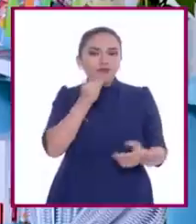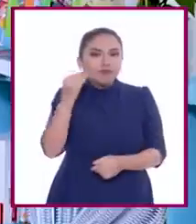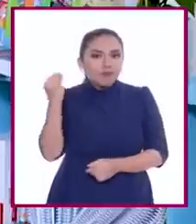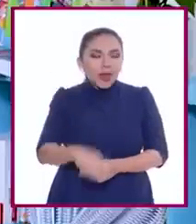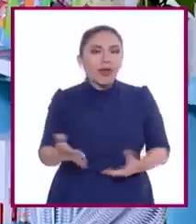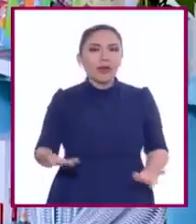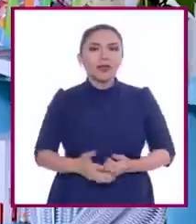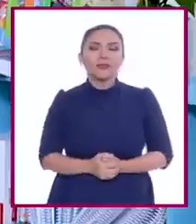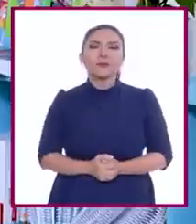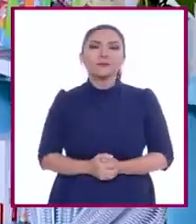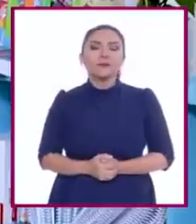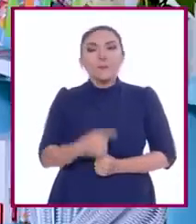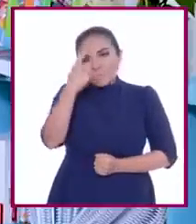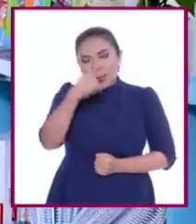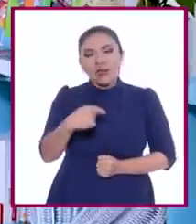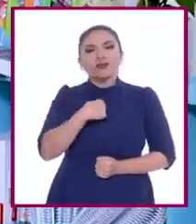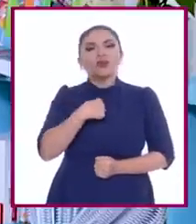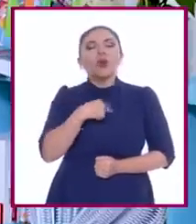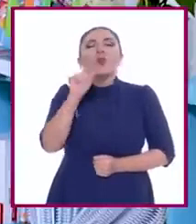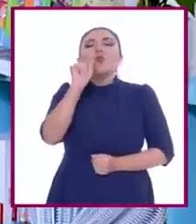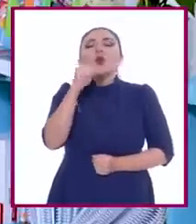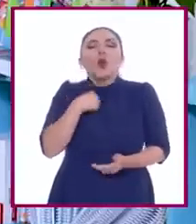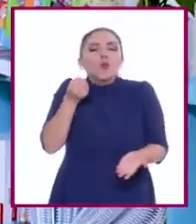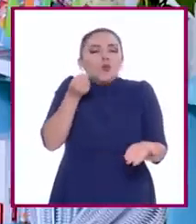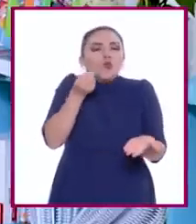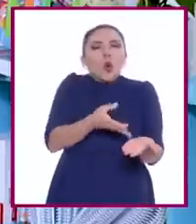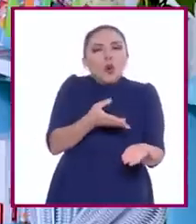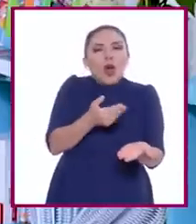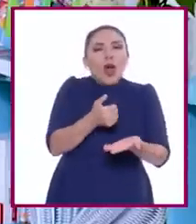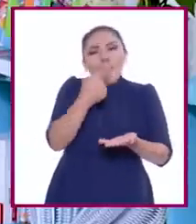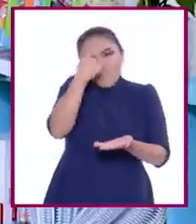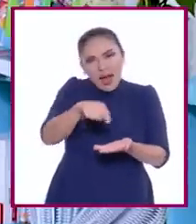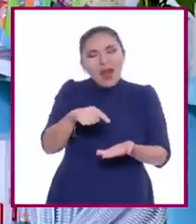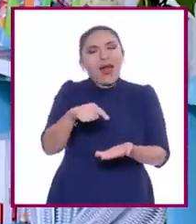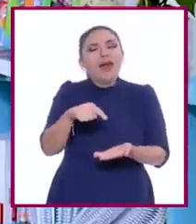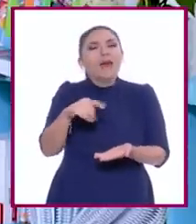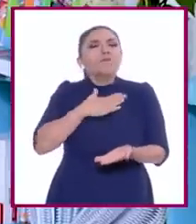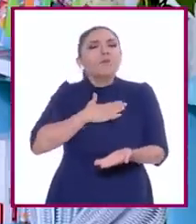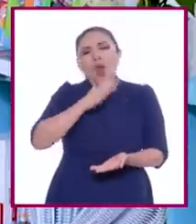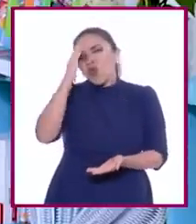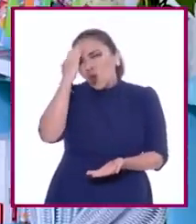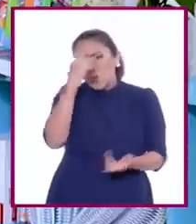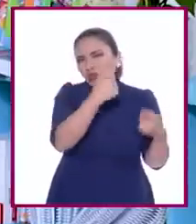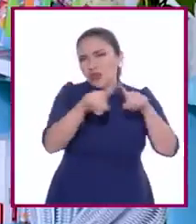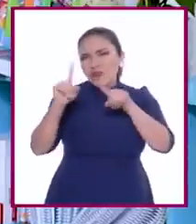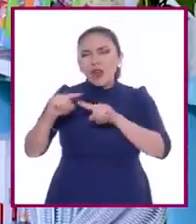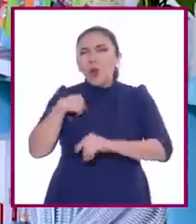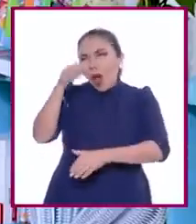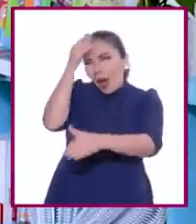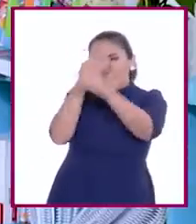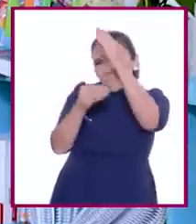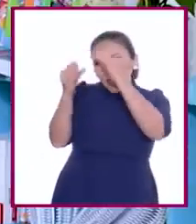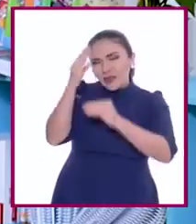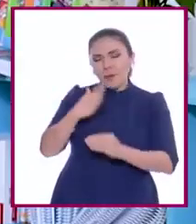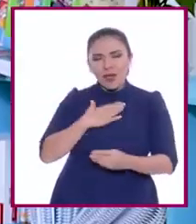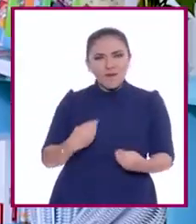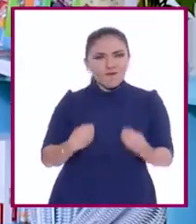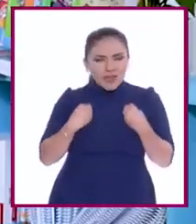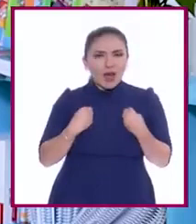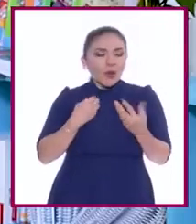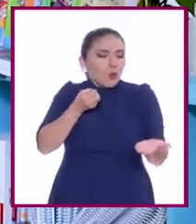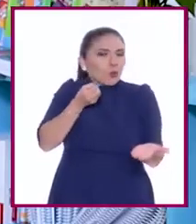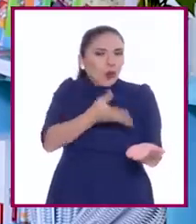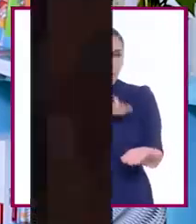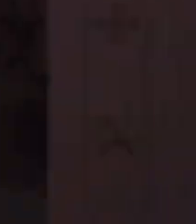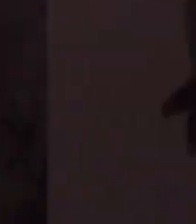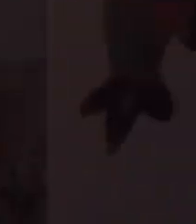maravillosa oportunidad de poner un granito de arena aportando lo que sé y lo que he aprendido en mi